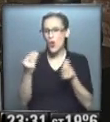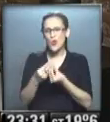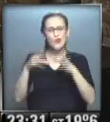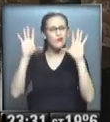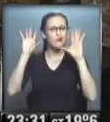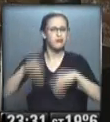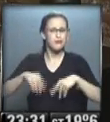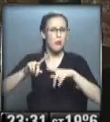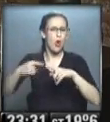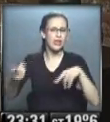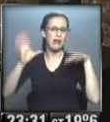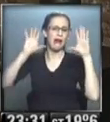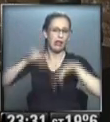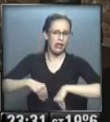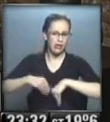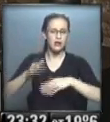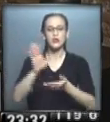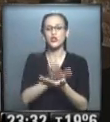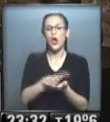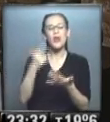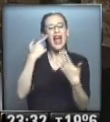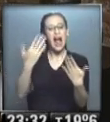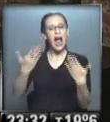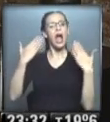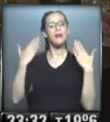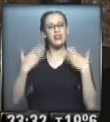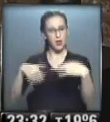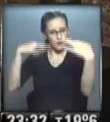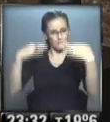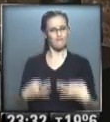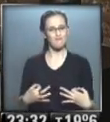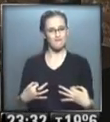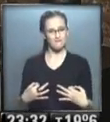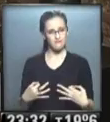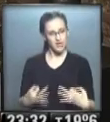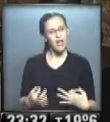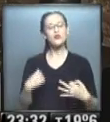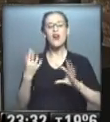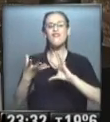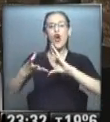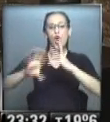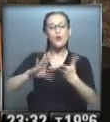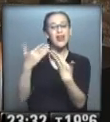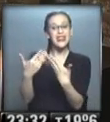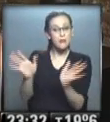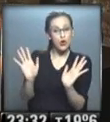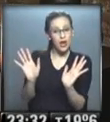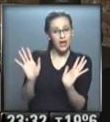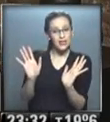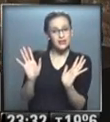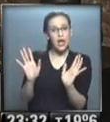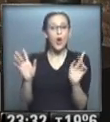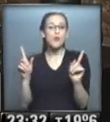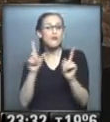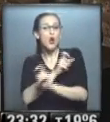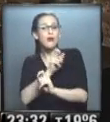de la política, en el sentido de la capacidad real de encontrar una manera democrática a un conflicto de interés que había en la